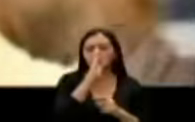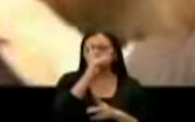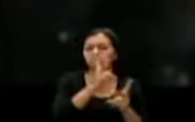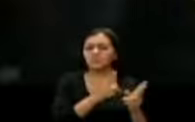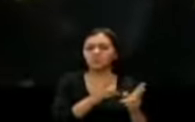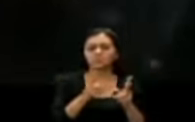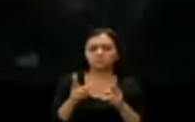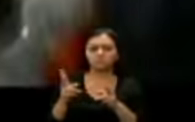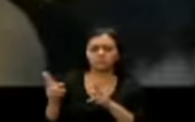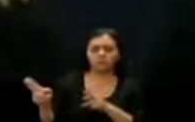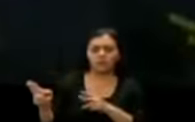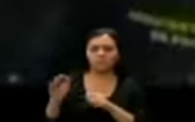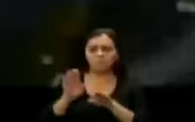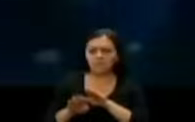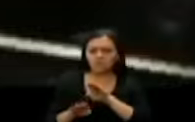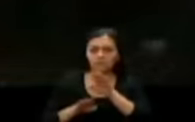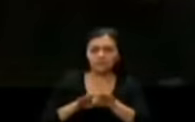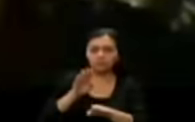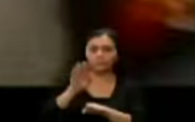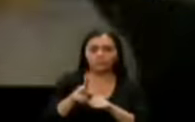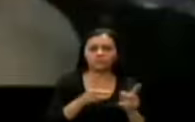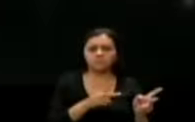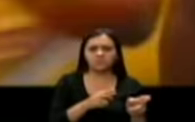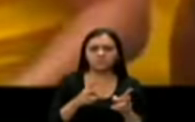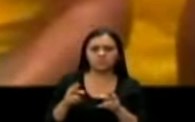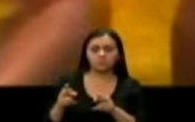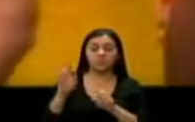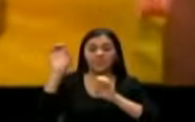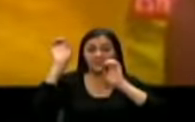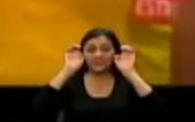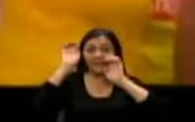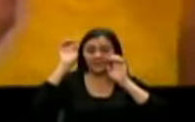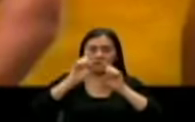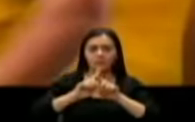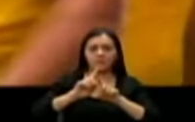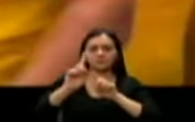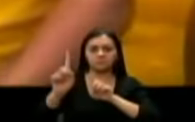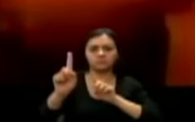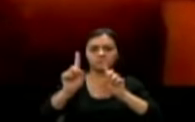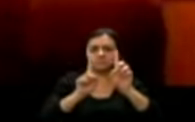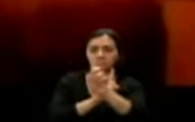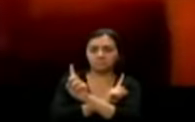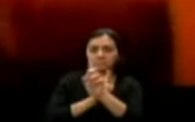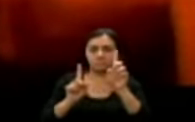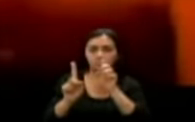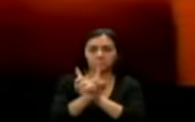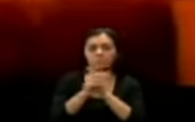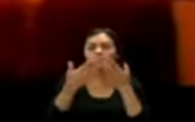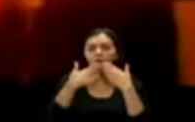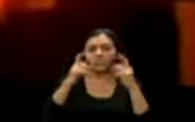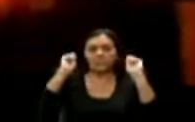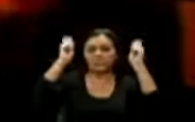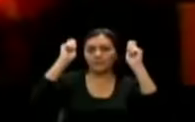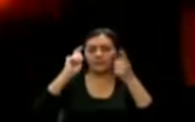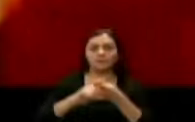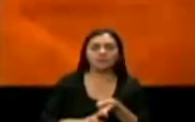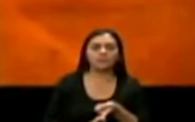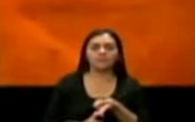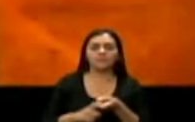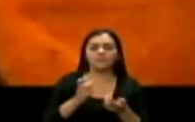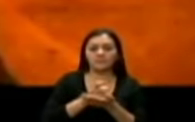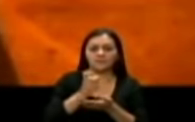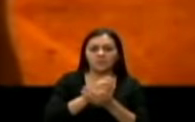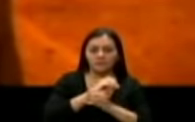modus operandi, definido por diversas estrategias, entre ellas el impulso de campañas de descrédito,